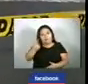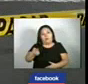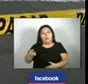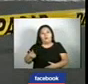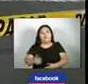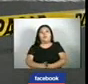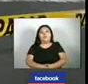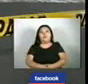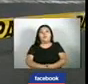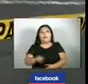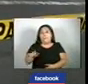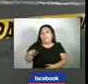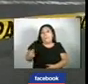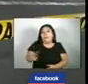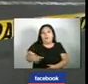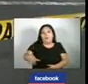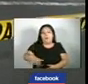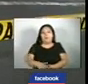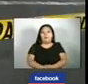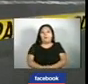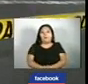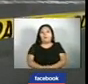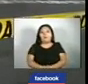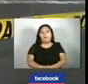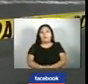de seguridad en los alrededores.